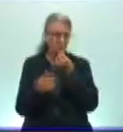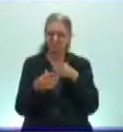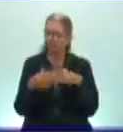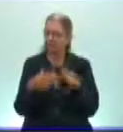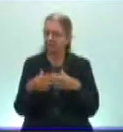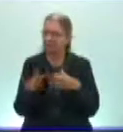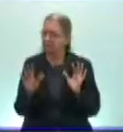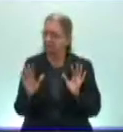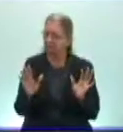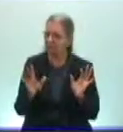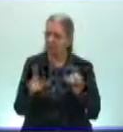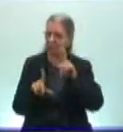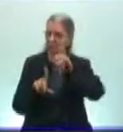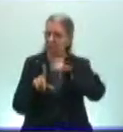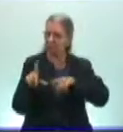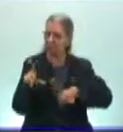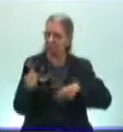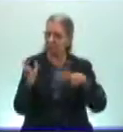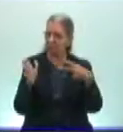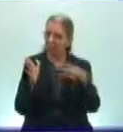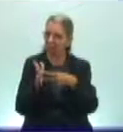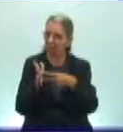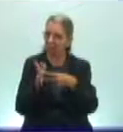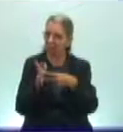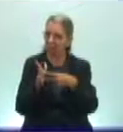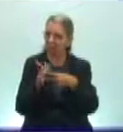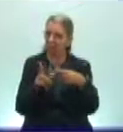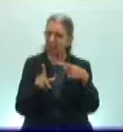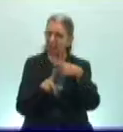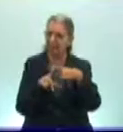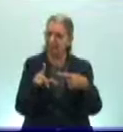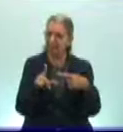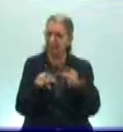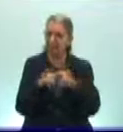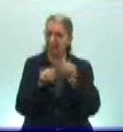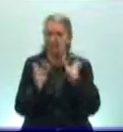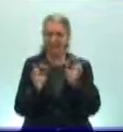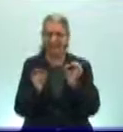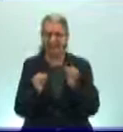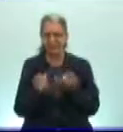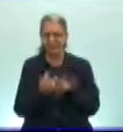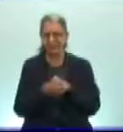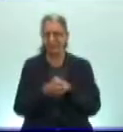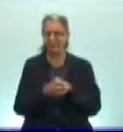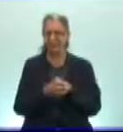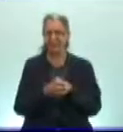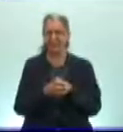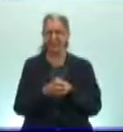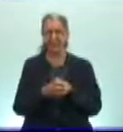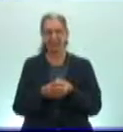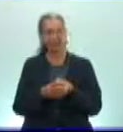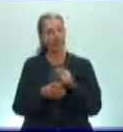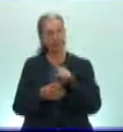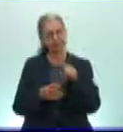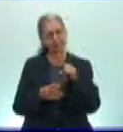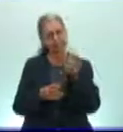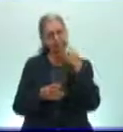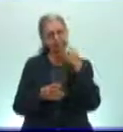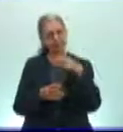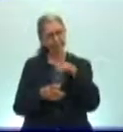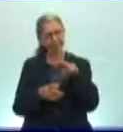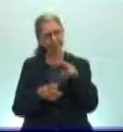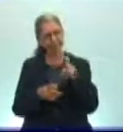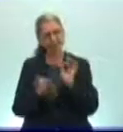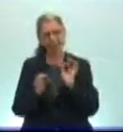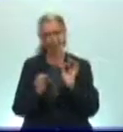la circunferencia por su diámetro, siempre le daba el mismo número. ¿Se han dado cuenta que con una regla o una cinta